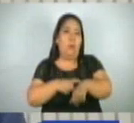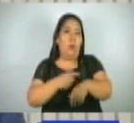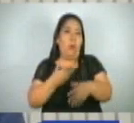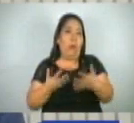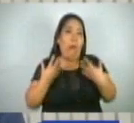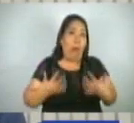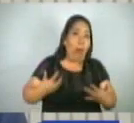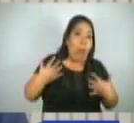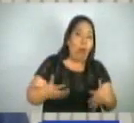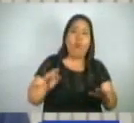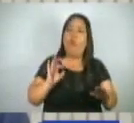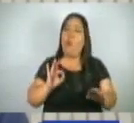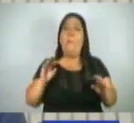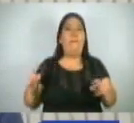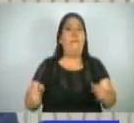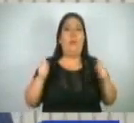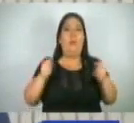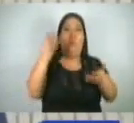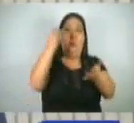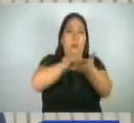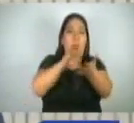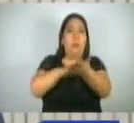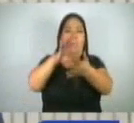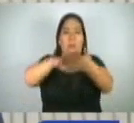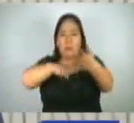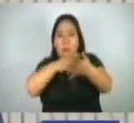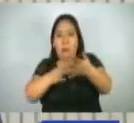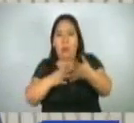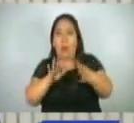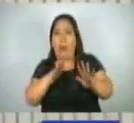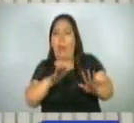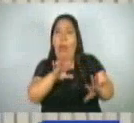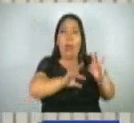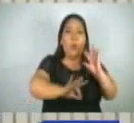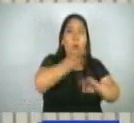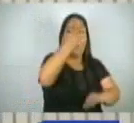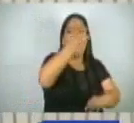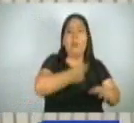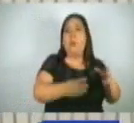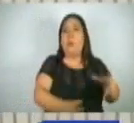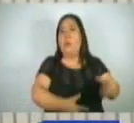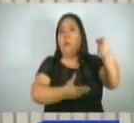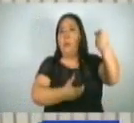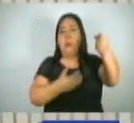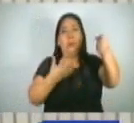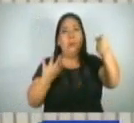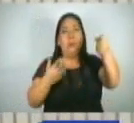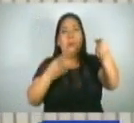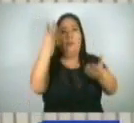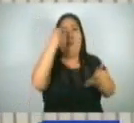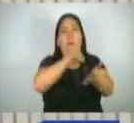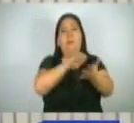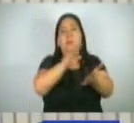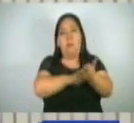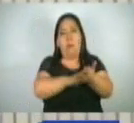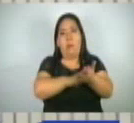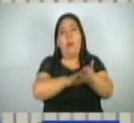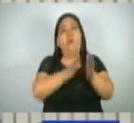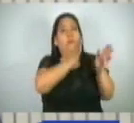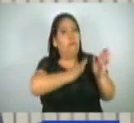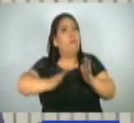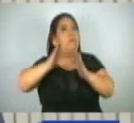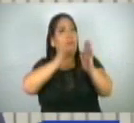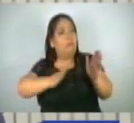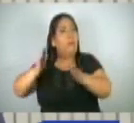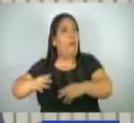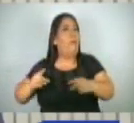vamos a empezar a abrir un poco más las citas. Hubo 10 días donde la gente no pudo programar cita, entonces se acumuló un poco. Entonces vamos a empezar a